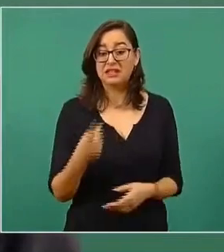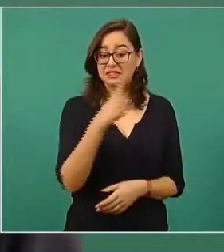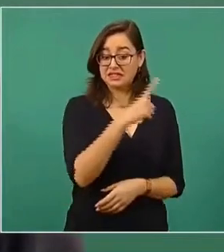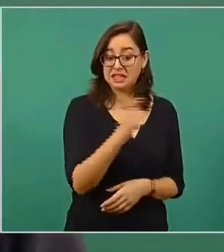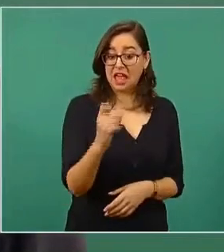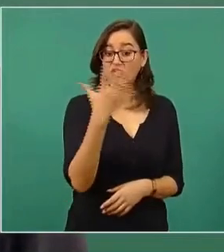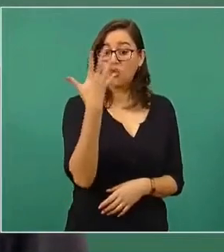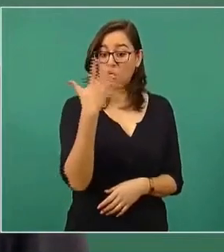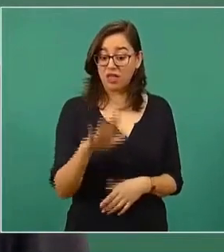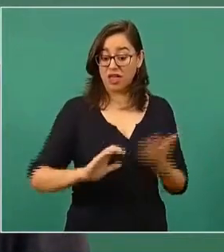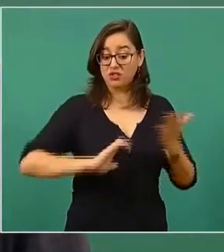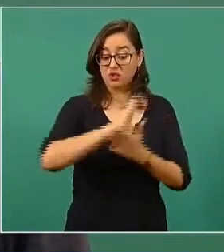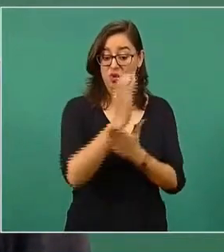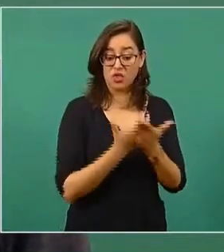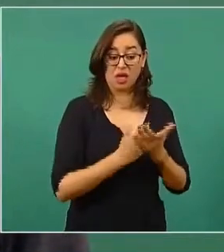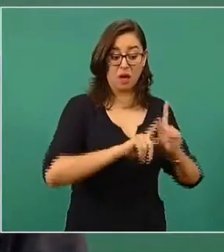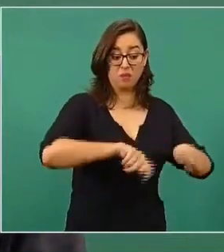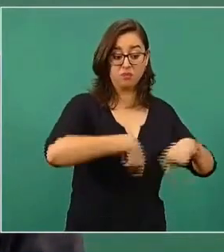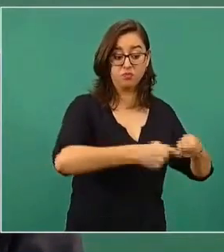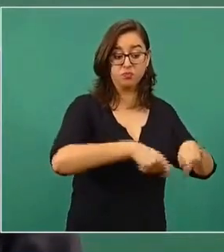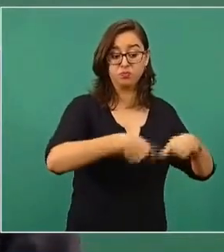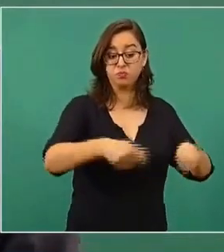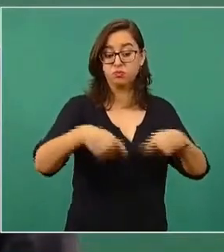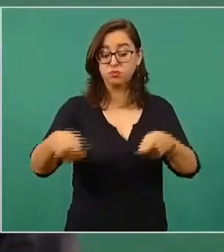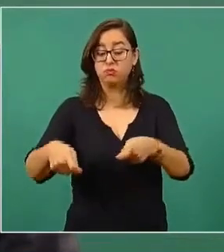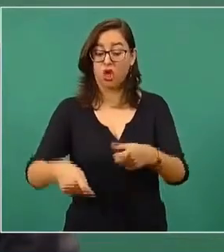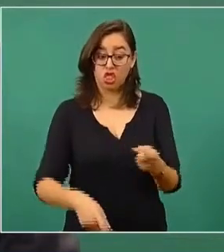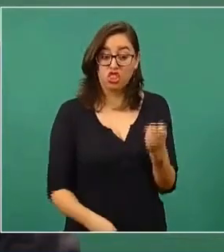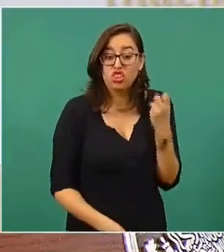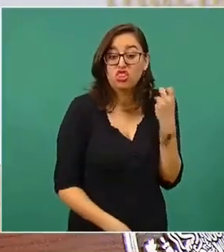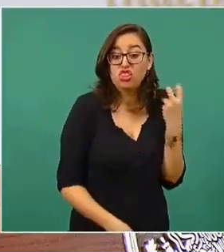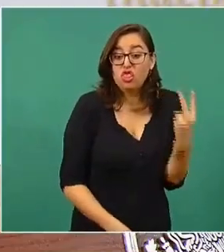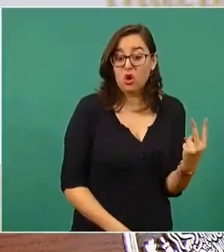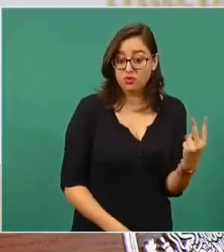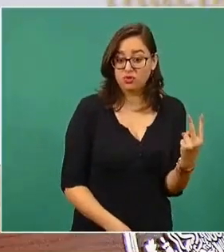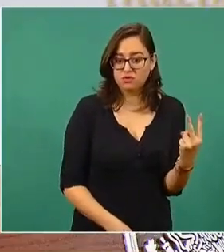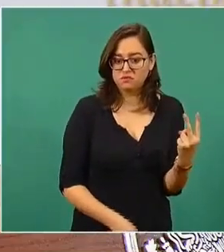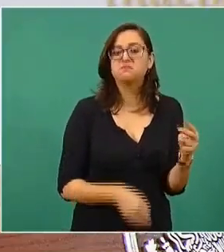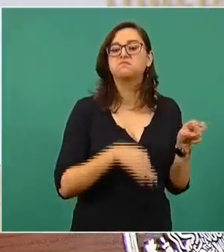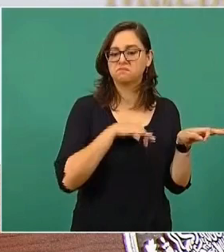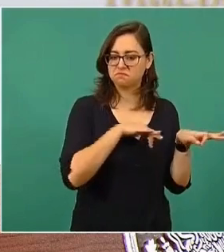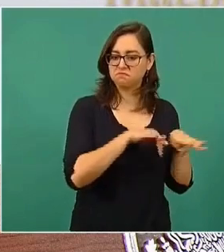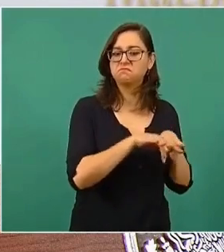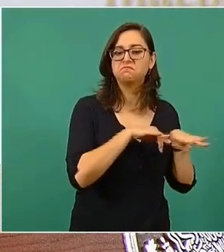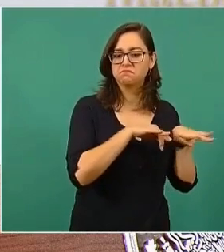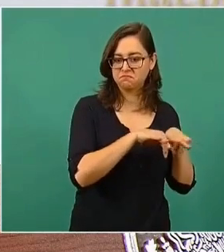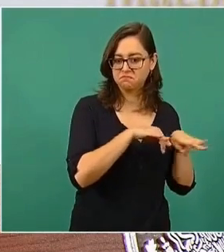tienen inversión.